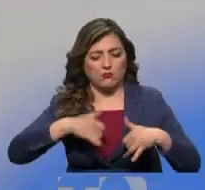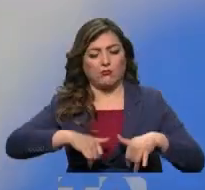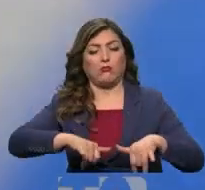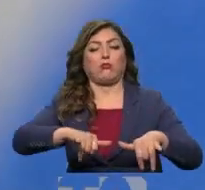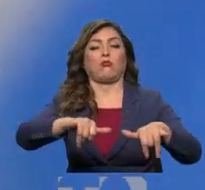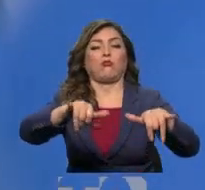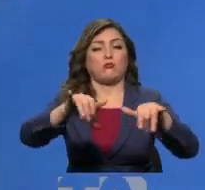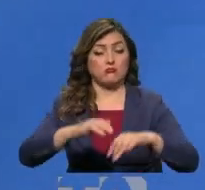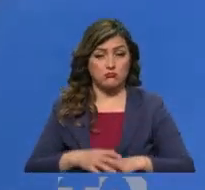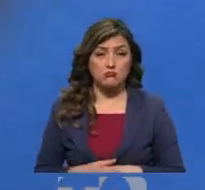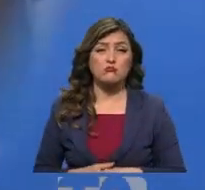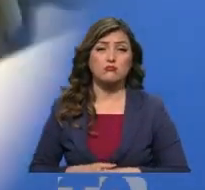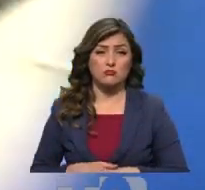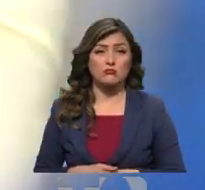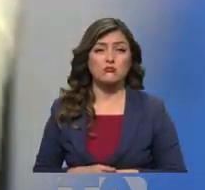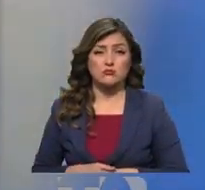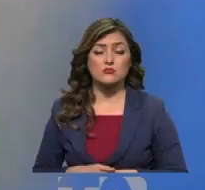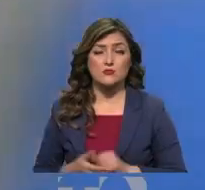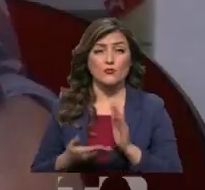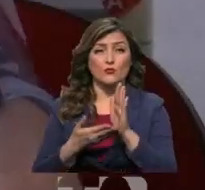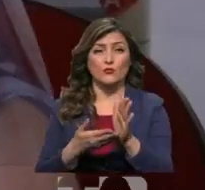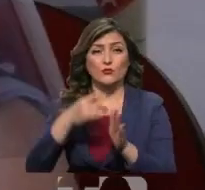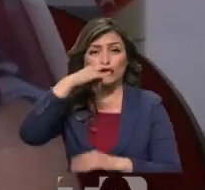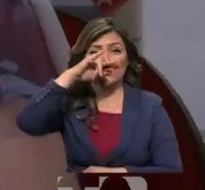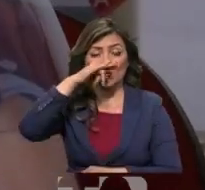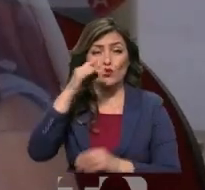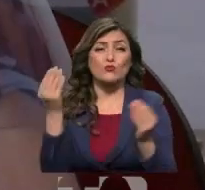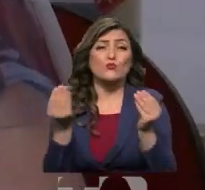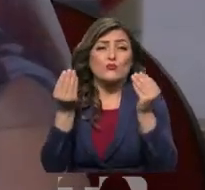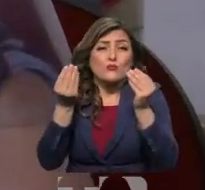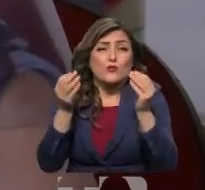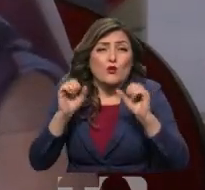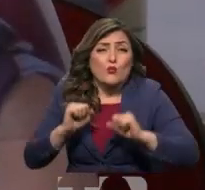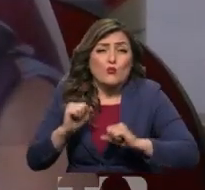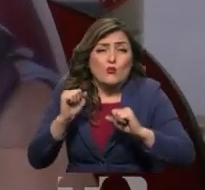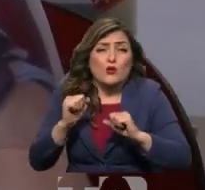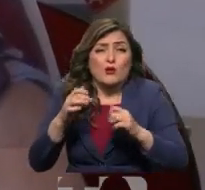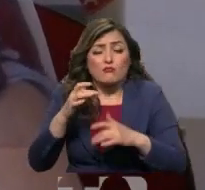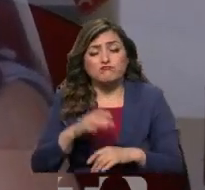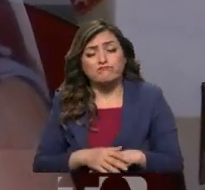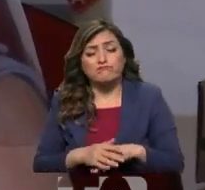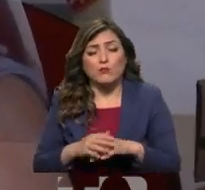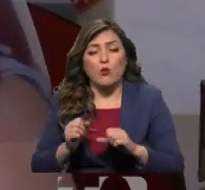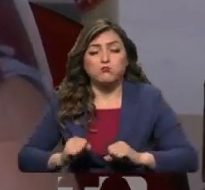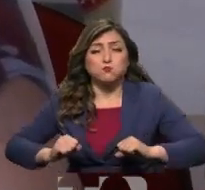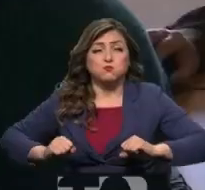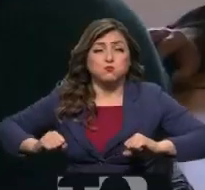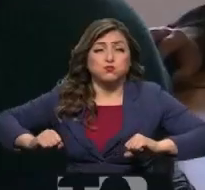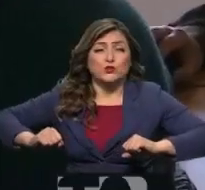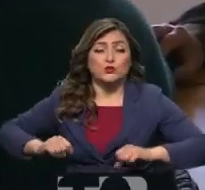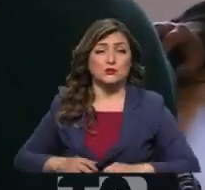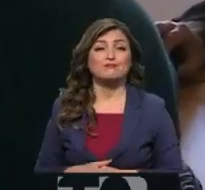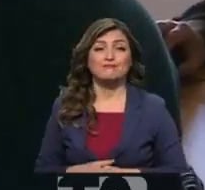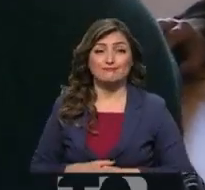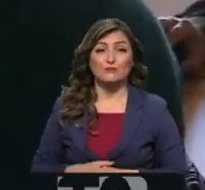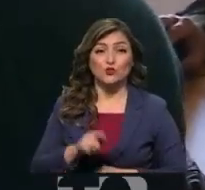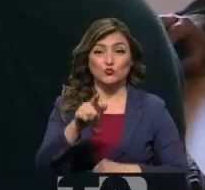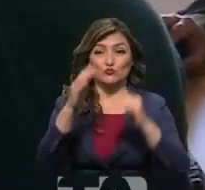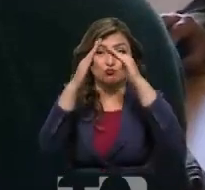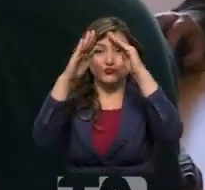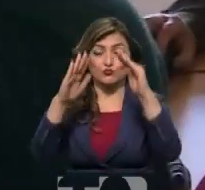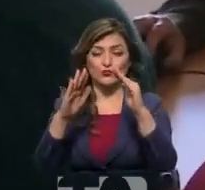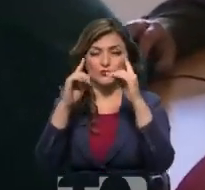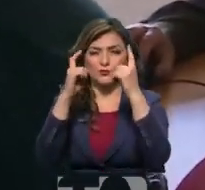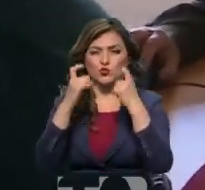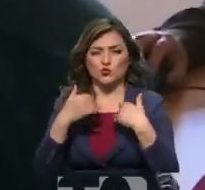decir, secuelas del COVID, especialmente en esos niños o adolescentes que pueden tener algún grado de obesidad. Por lo tanto, si usted está en su casa y se